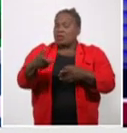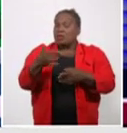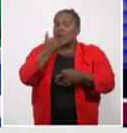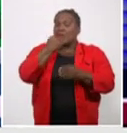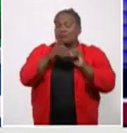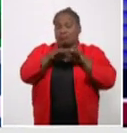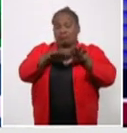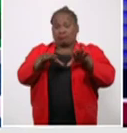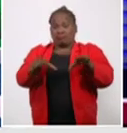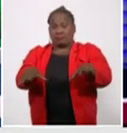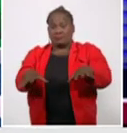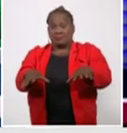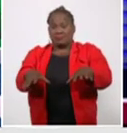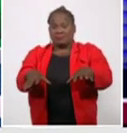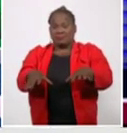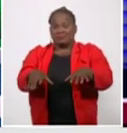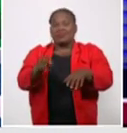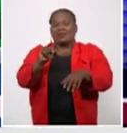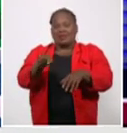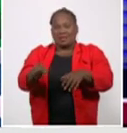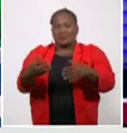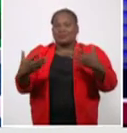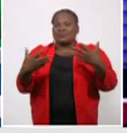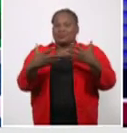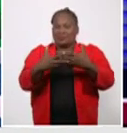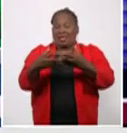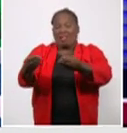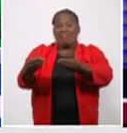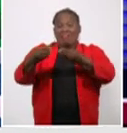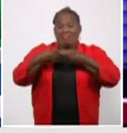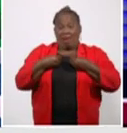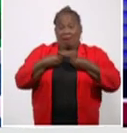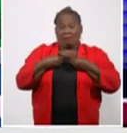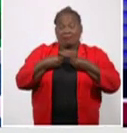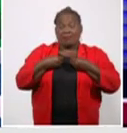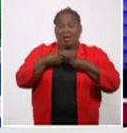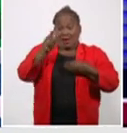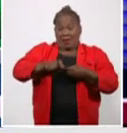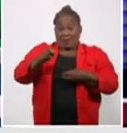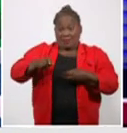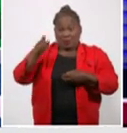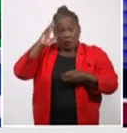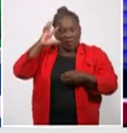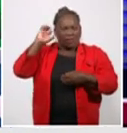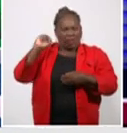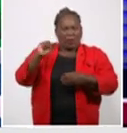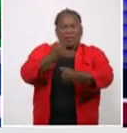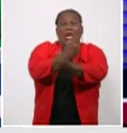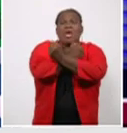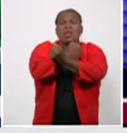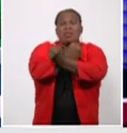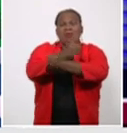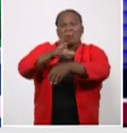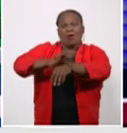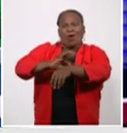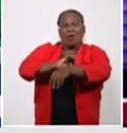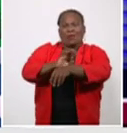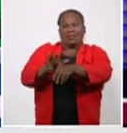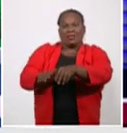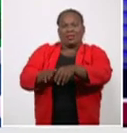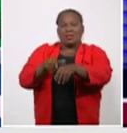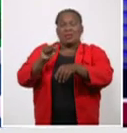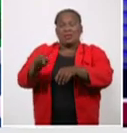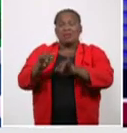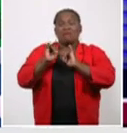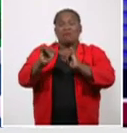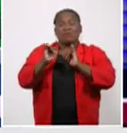cual indiscutiblemente tiene que dar percepción del riesgo que se corre con la enfermedad. Y los datos muy específicos de Cuba